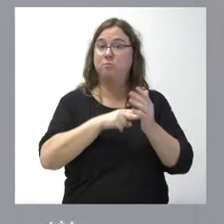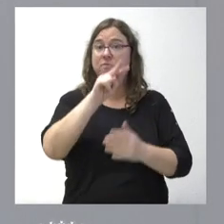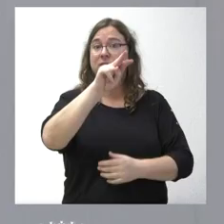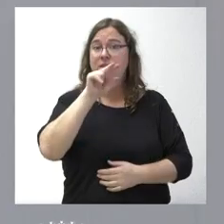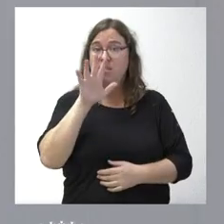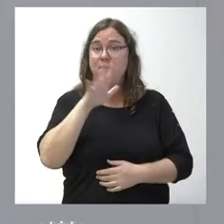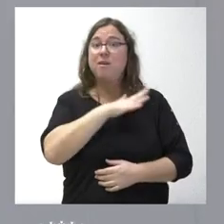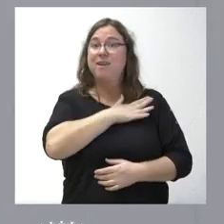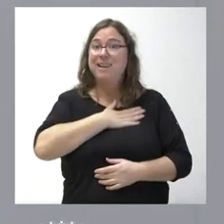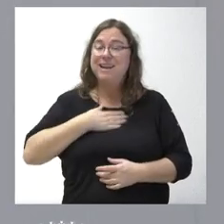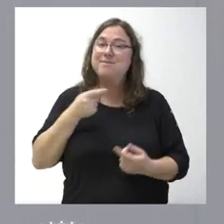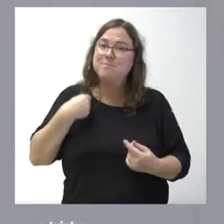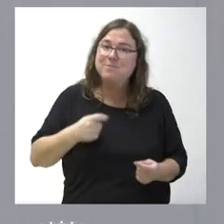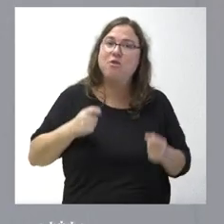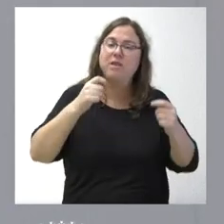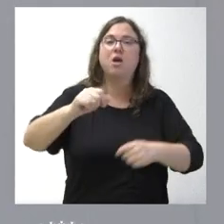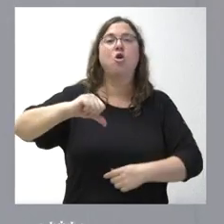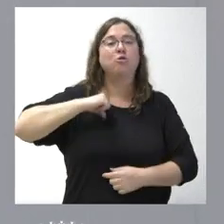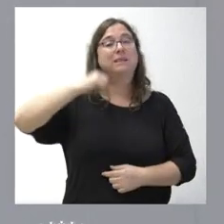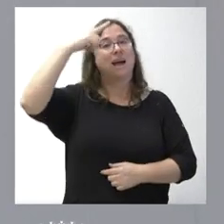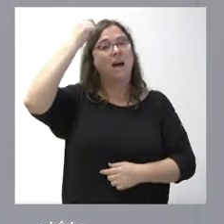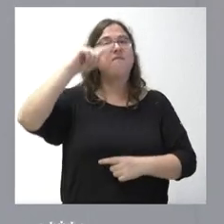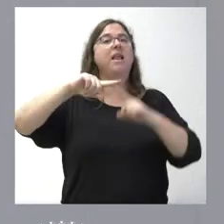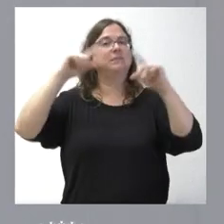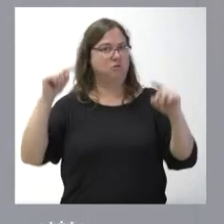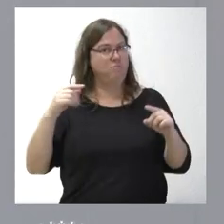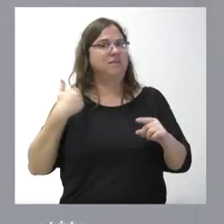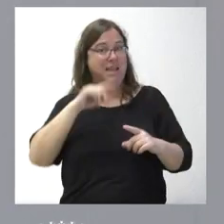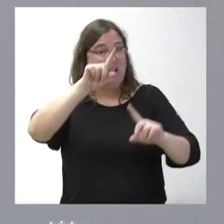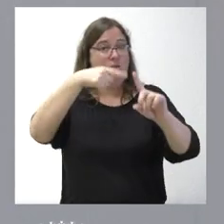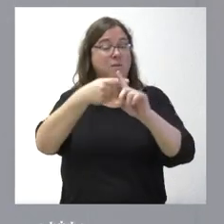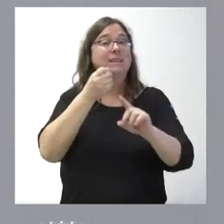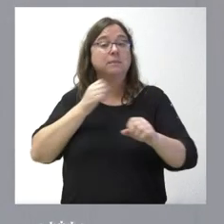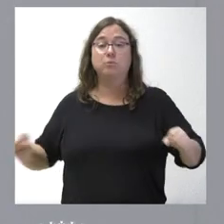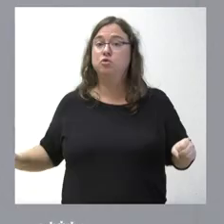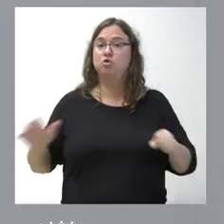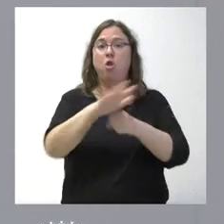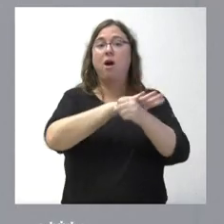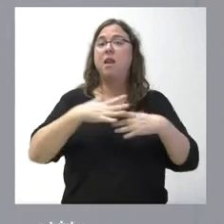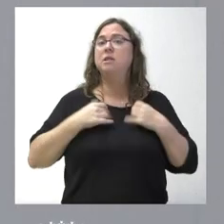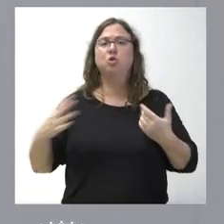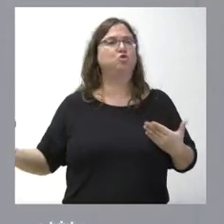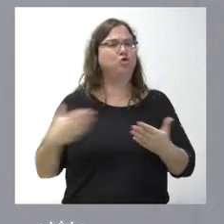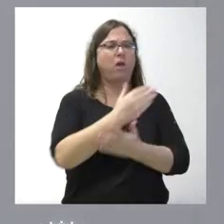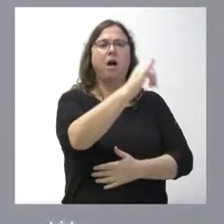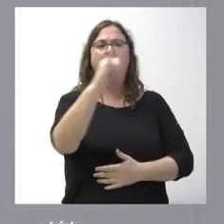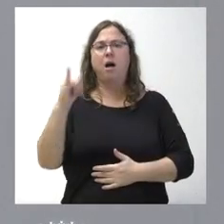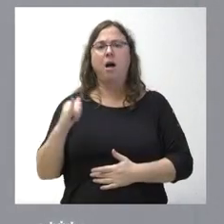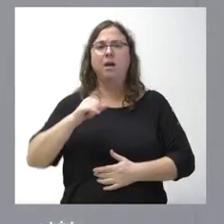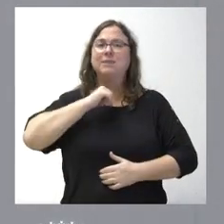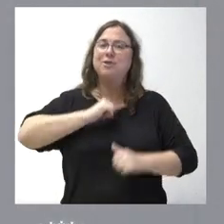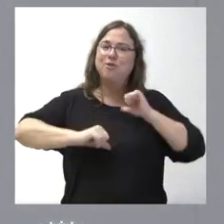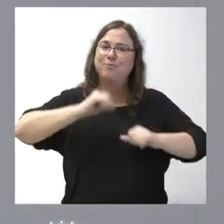se dotarán de este equipamiento de los hospitales de Ávila y Segovia quedando así todas las áreas de salud de Castilla y León dotadas de un robot quirúrgico de estas